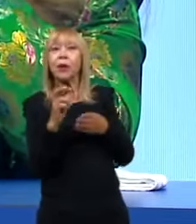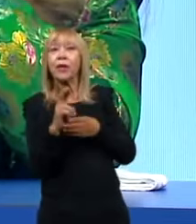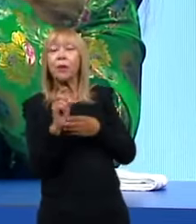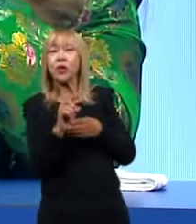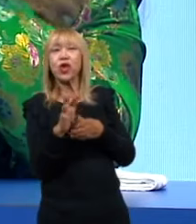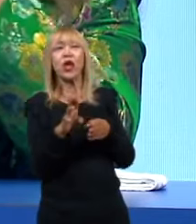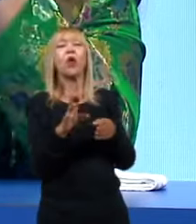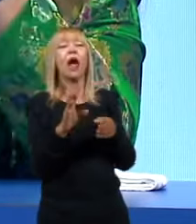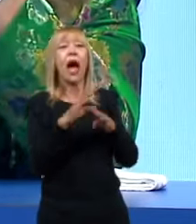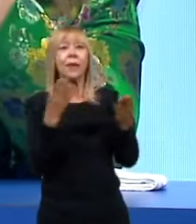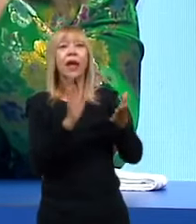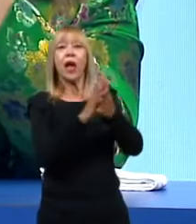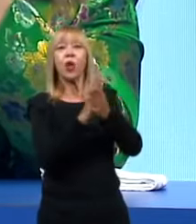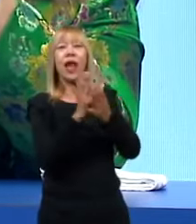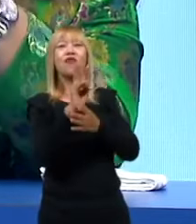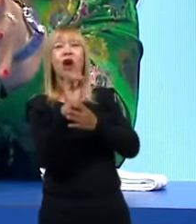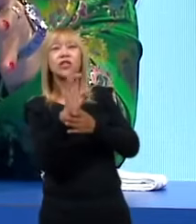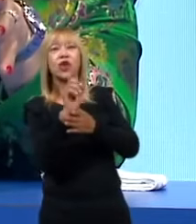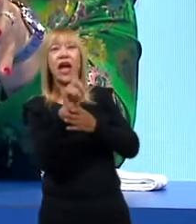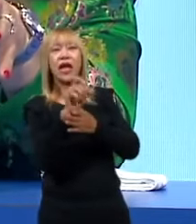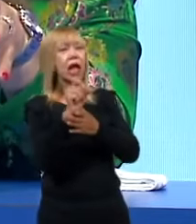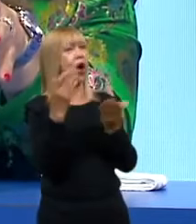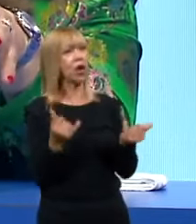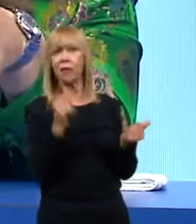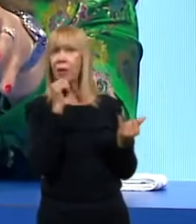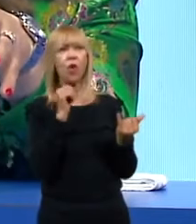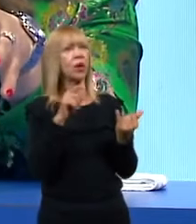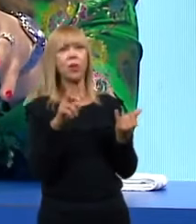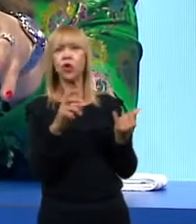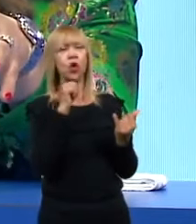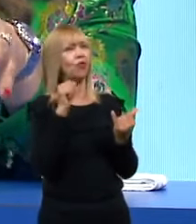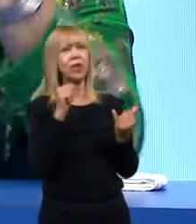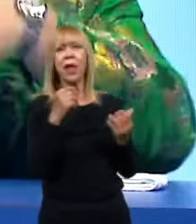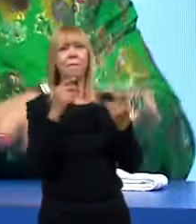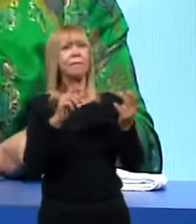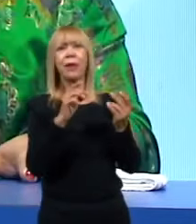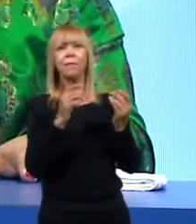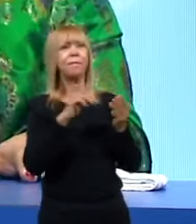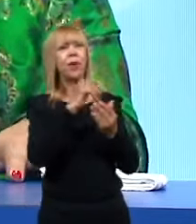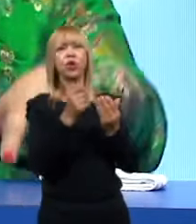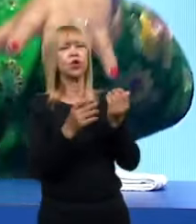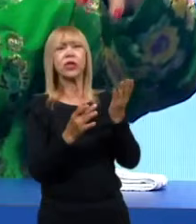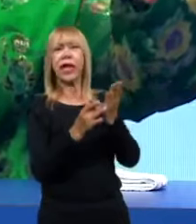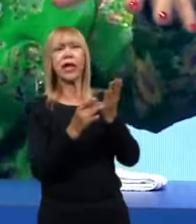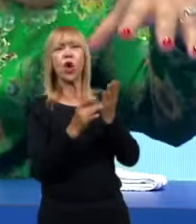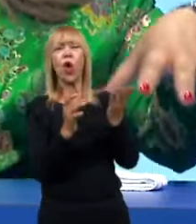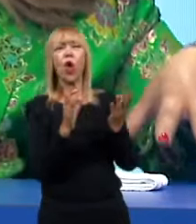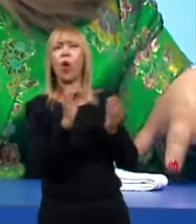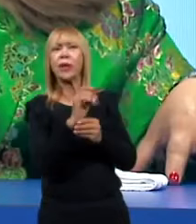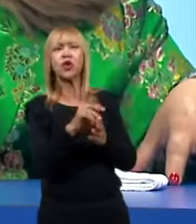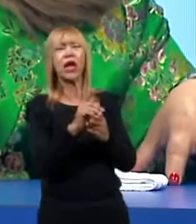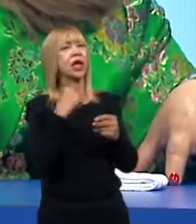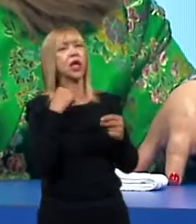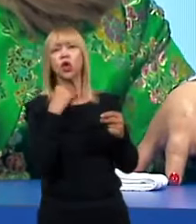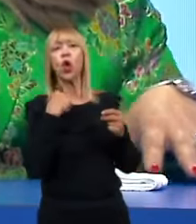escuelas vocacionales. Okay. Ahora mismo la Universidad de Puerto Rico no ofrece cursos técnicos o cursos vocacionales. Esta es un área que puede añadirle no solamente